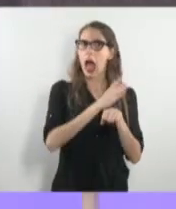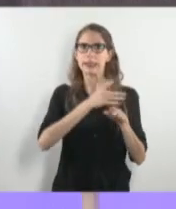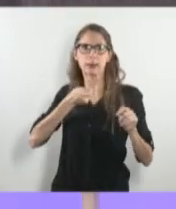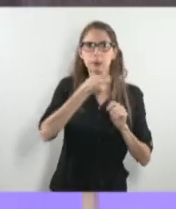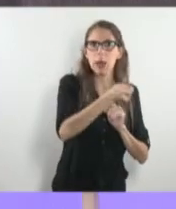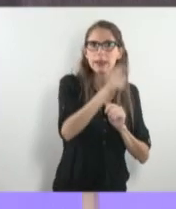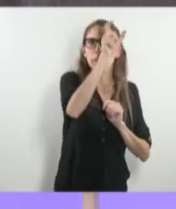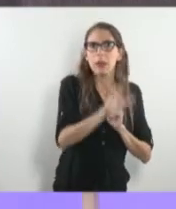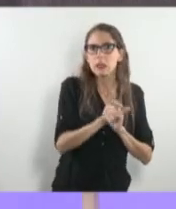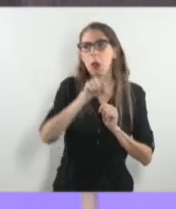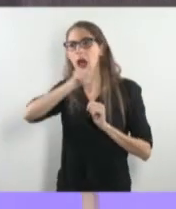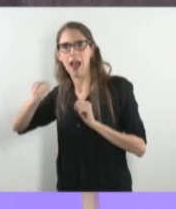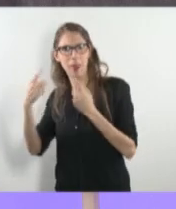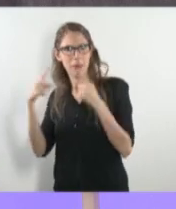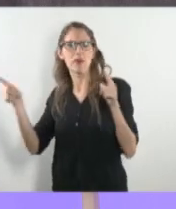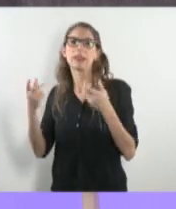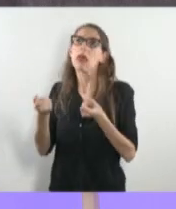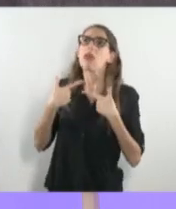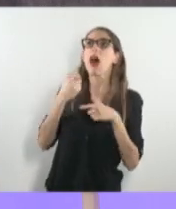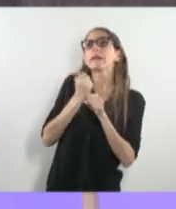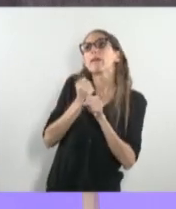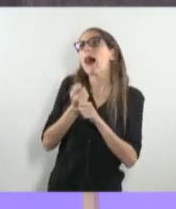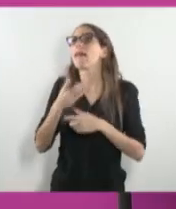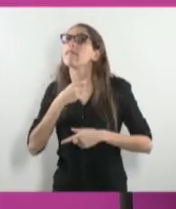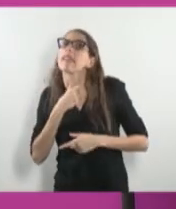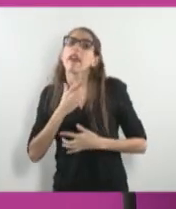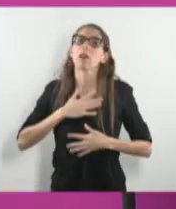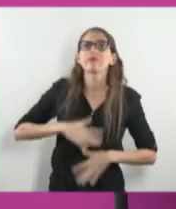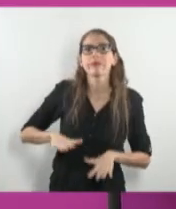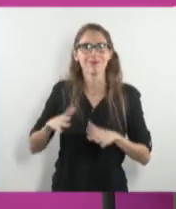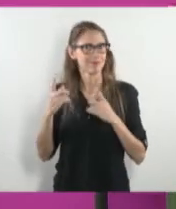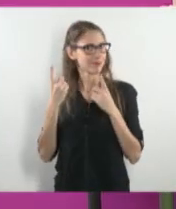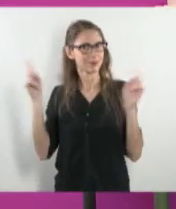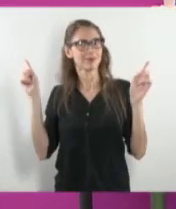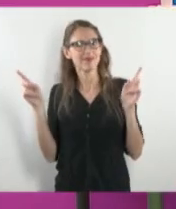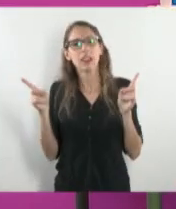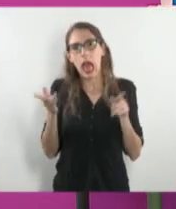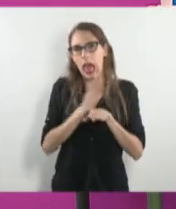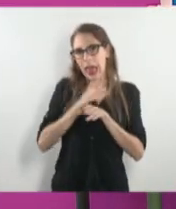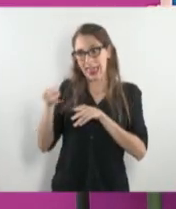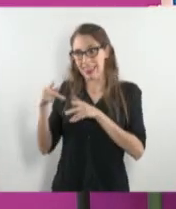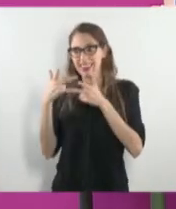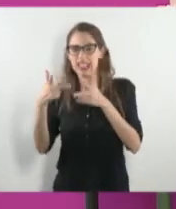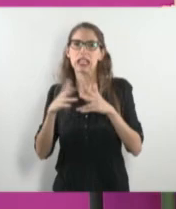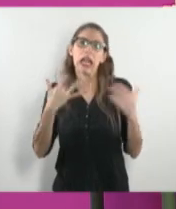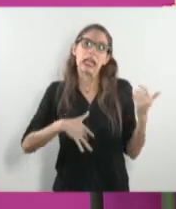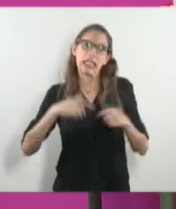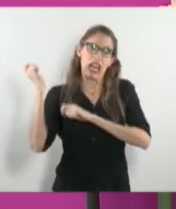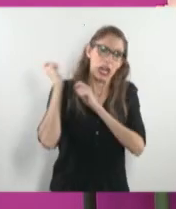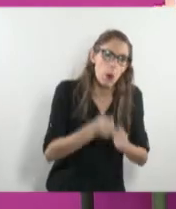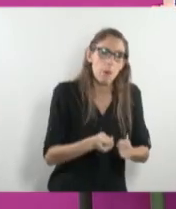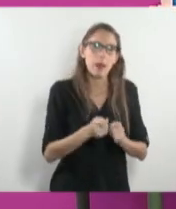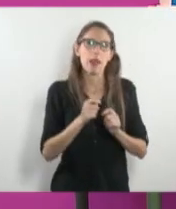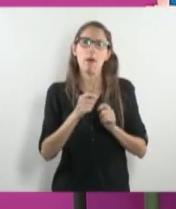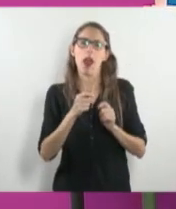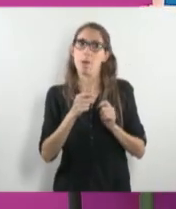Aparte, me dejan trabajar, como pidiendo permiso. En exactamente. Bueno, aunque lo rompí, bueno, por no volverme a tentar, tengo